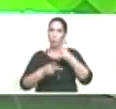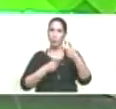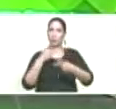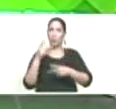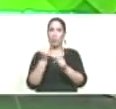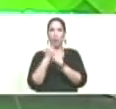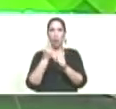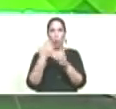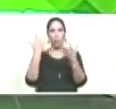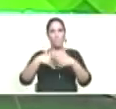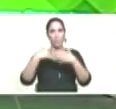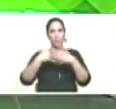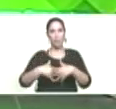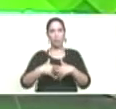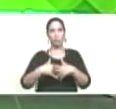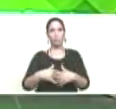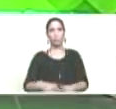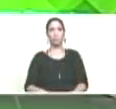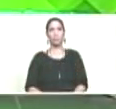empresarios.